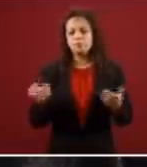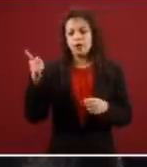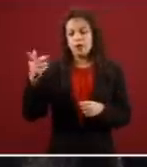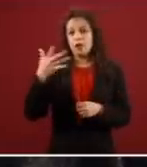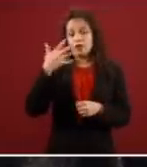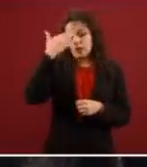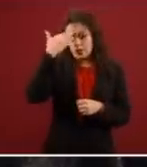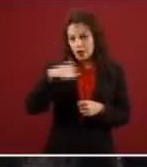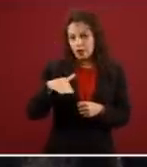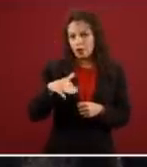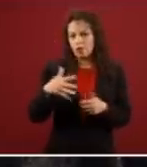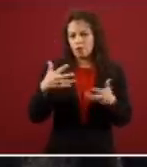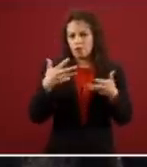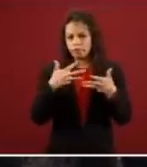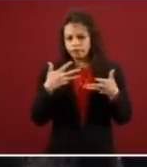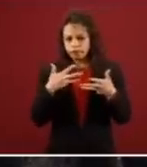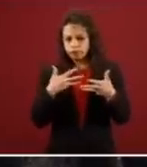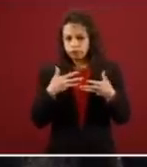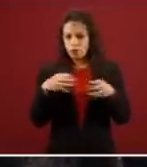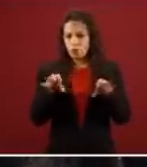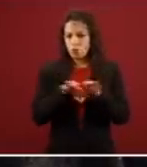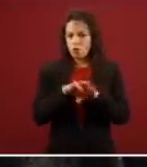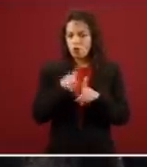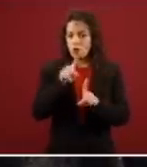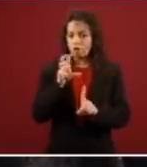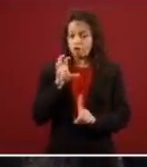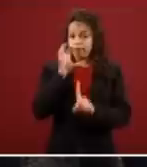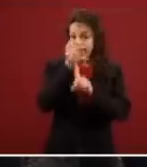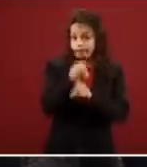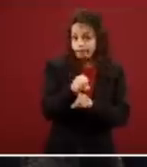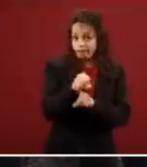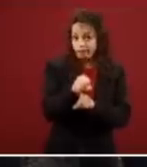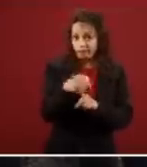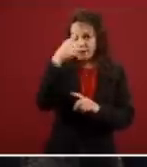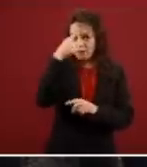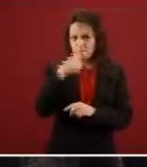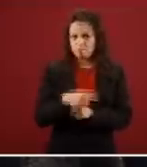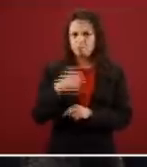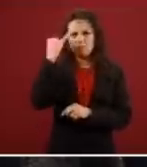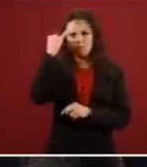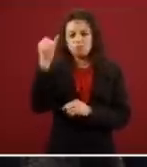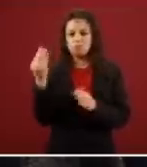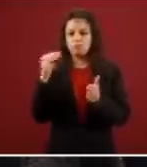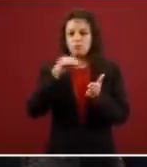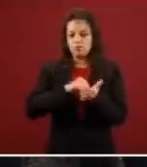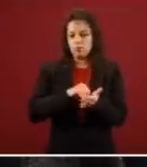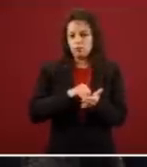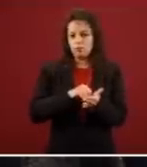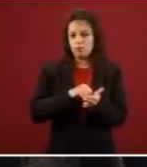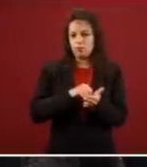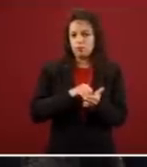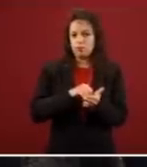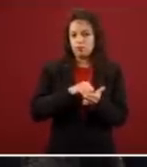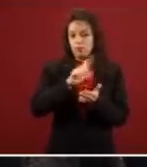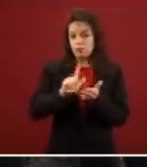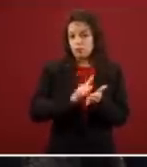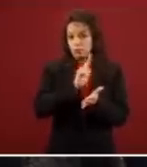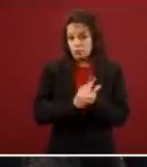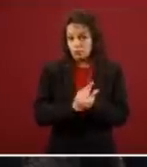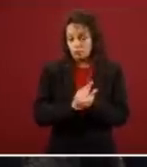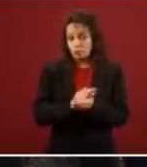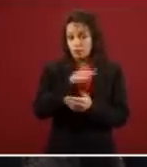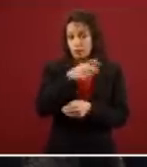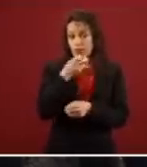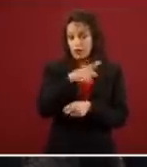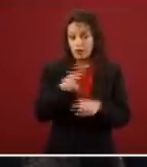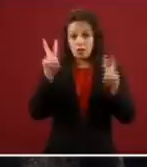tienen ese propósito de hacer una reforma en esta materia.